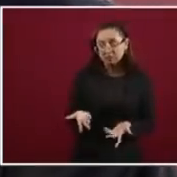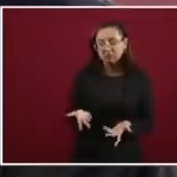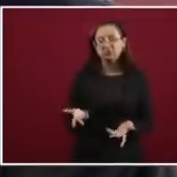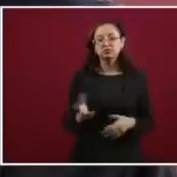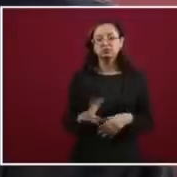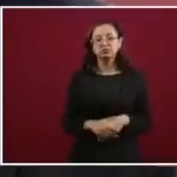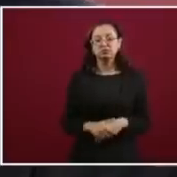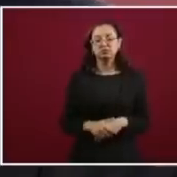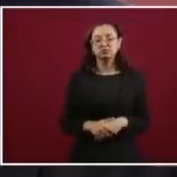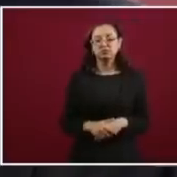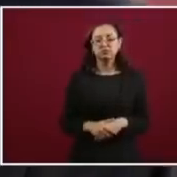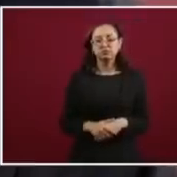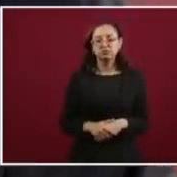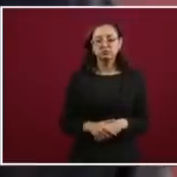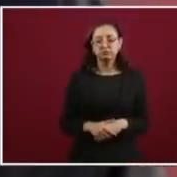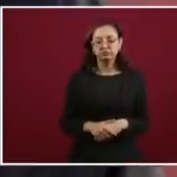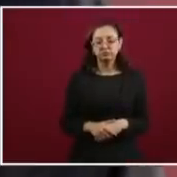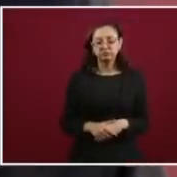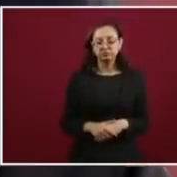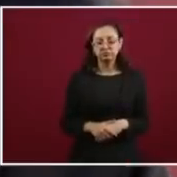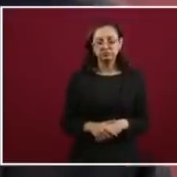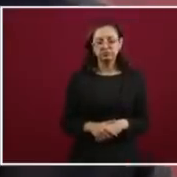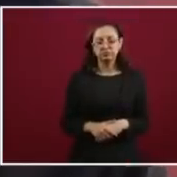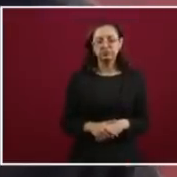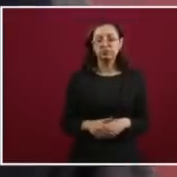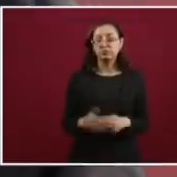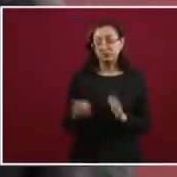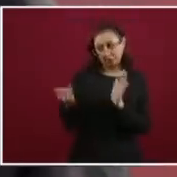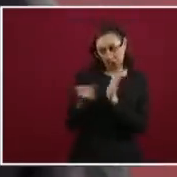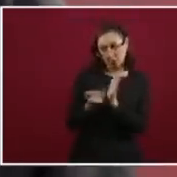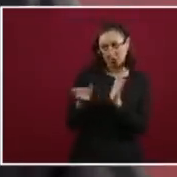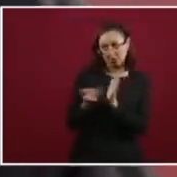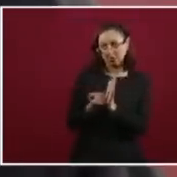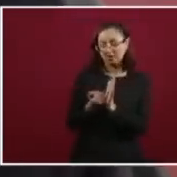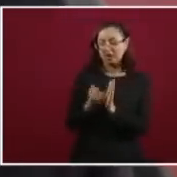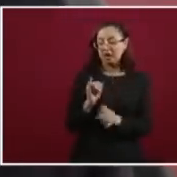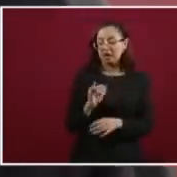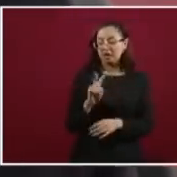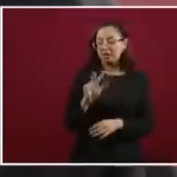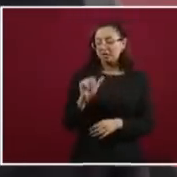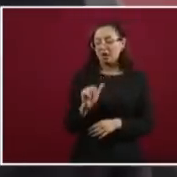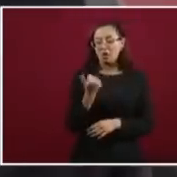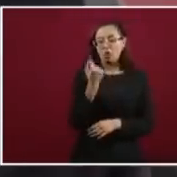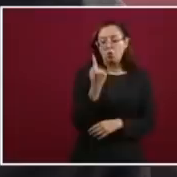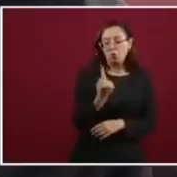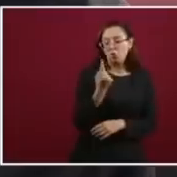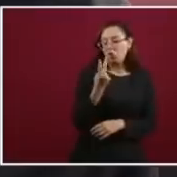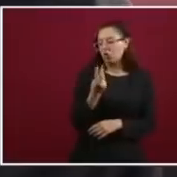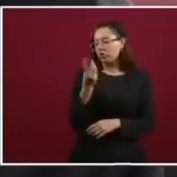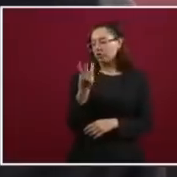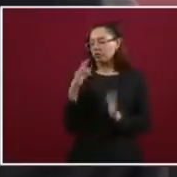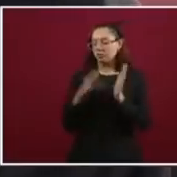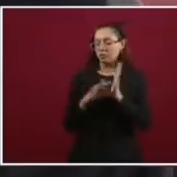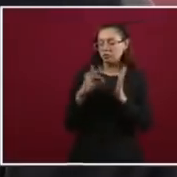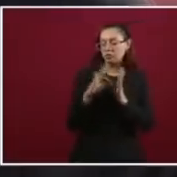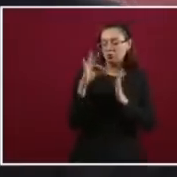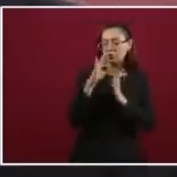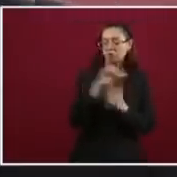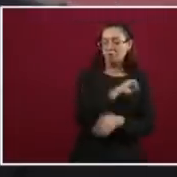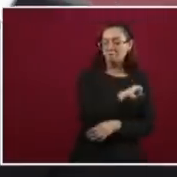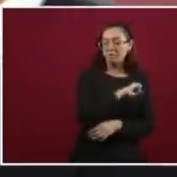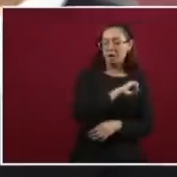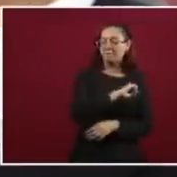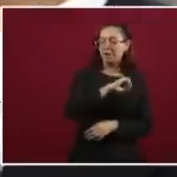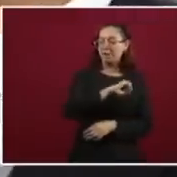y por lo mismo aumenta el iva un punto dos puntos tres puntos o